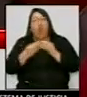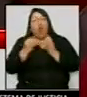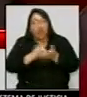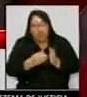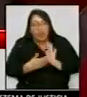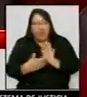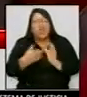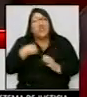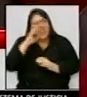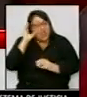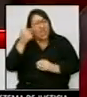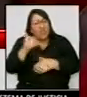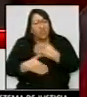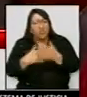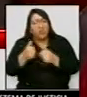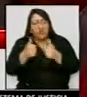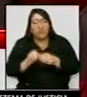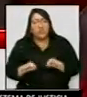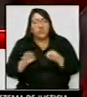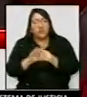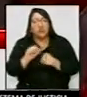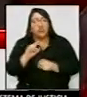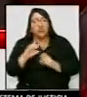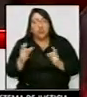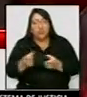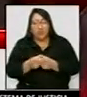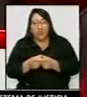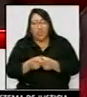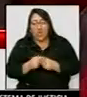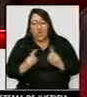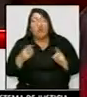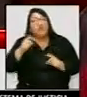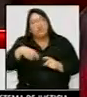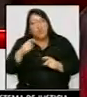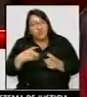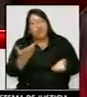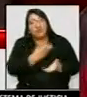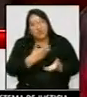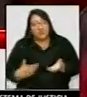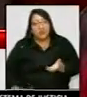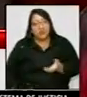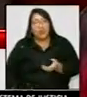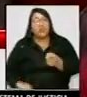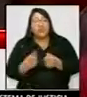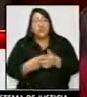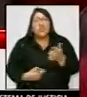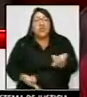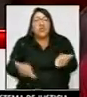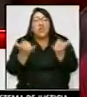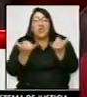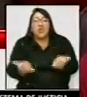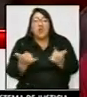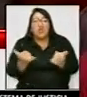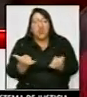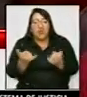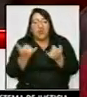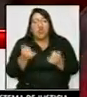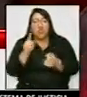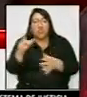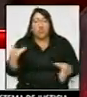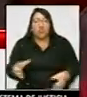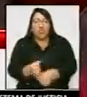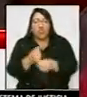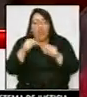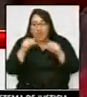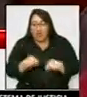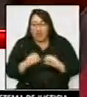sí creemos que el proceso adecuado es a través de la subcomisión. Pero necesitamos, presidente, que hoy día, usted tome acá,